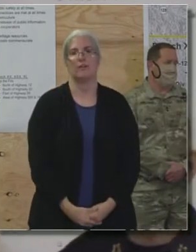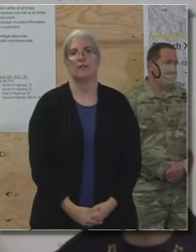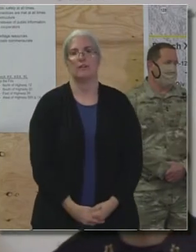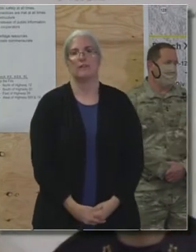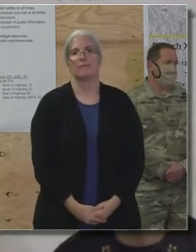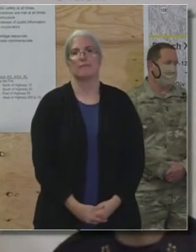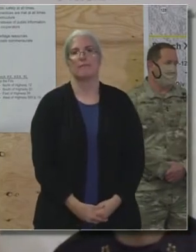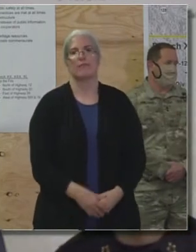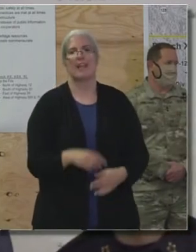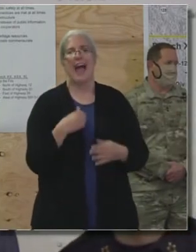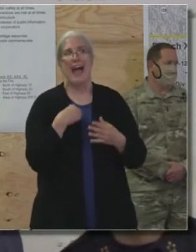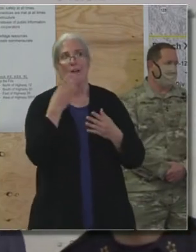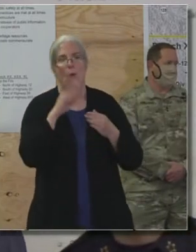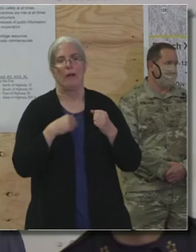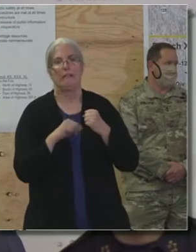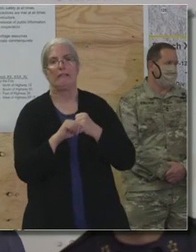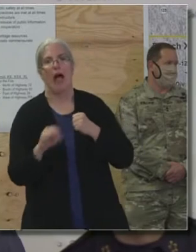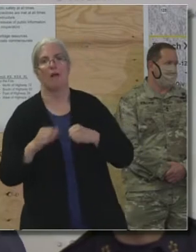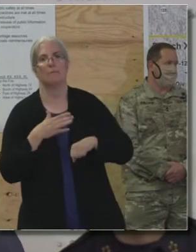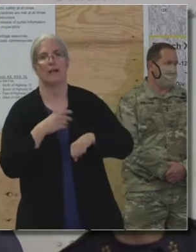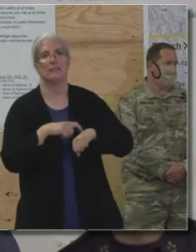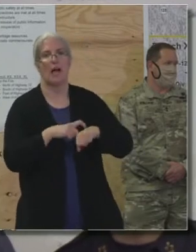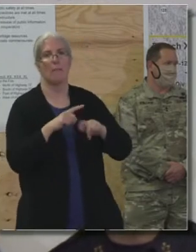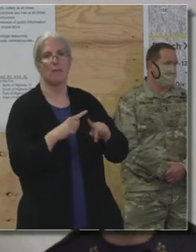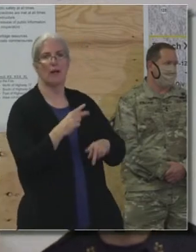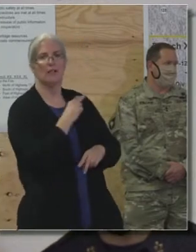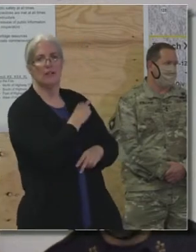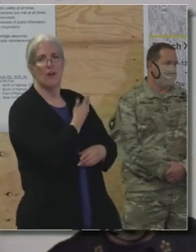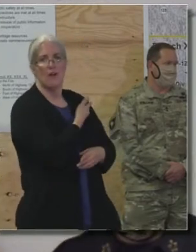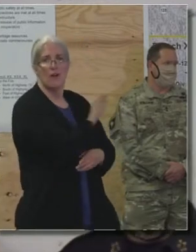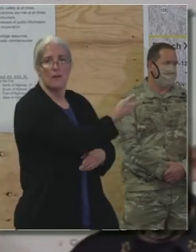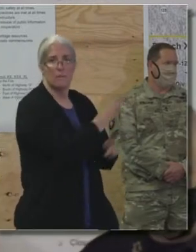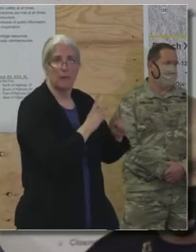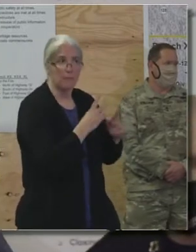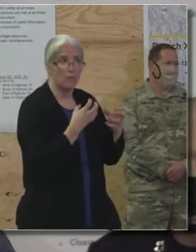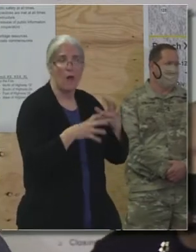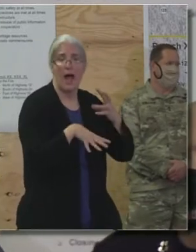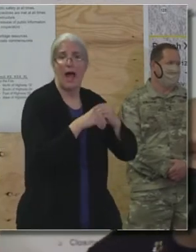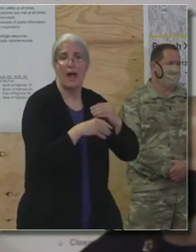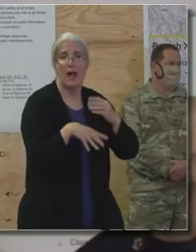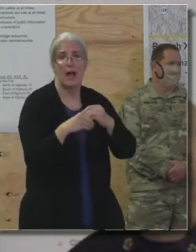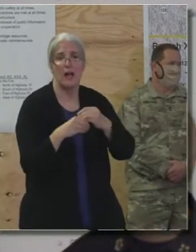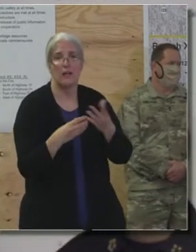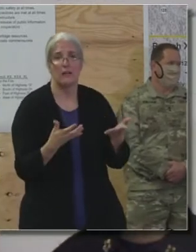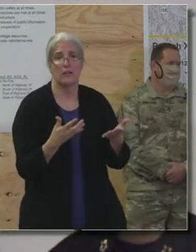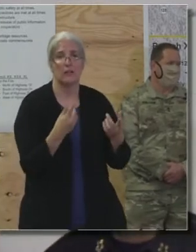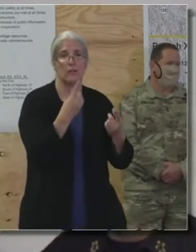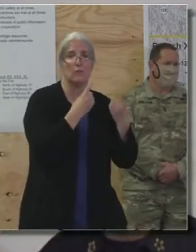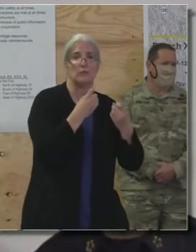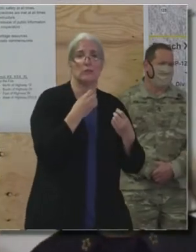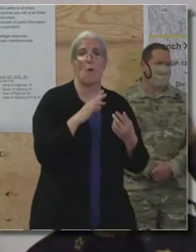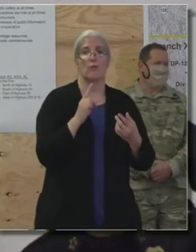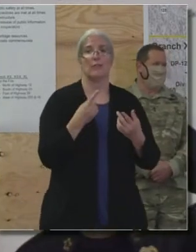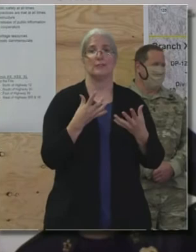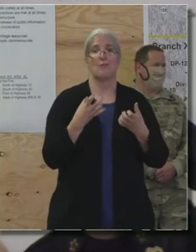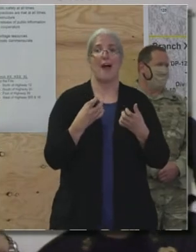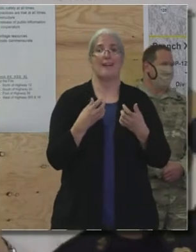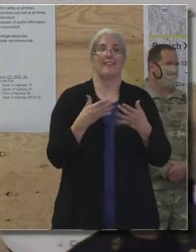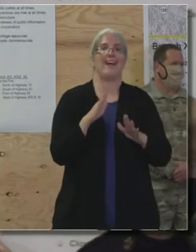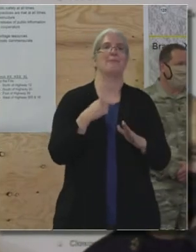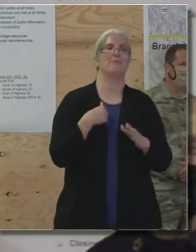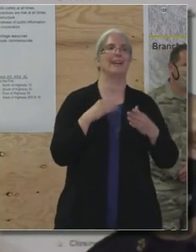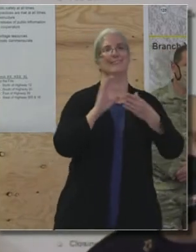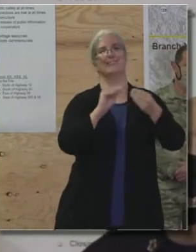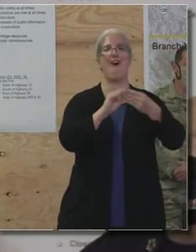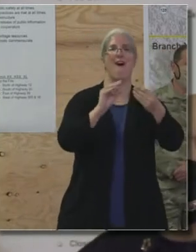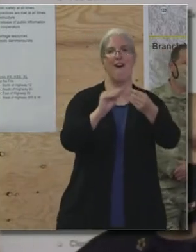creo que ocupe demasiado tiempo disculpen algunos de ustedes caballeros desea agregar algún comentario están siendo muy generosos